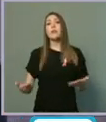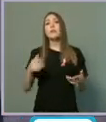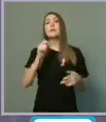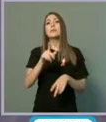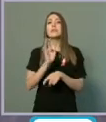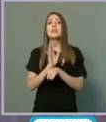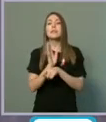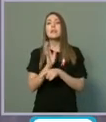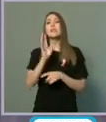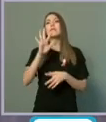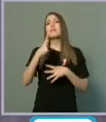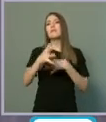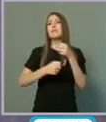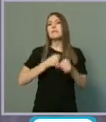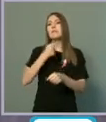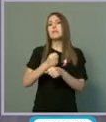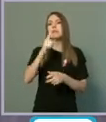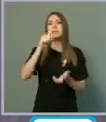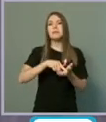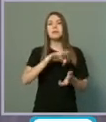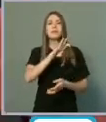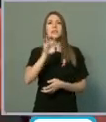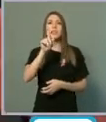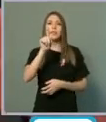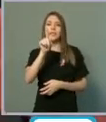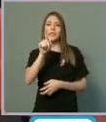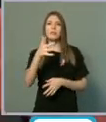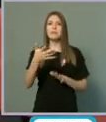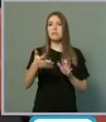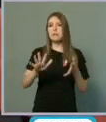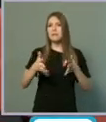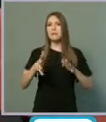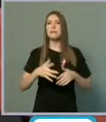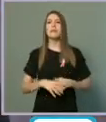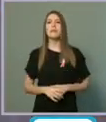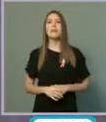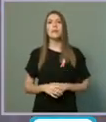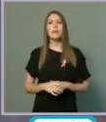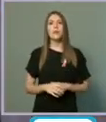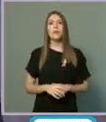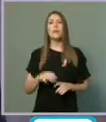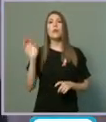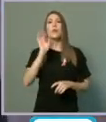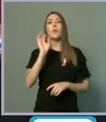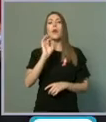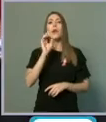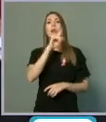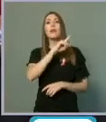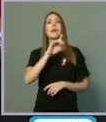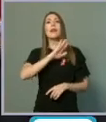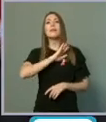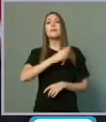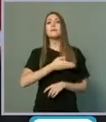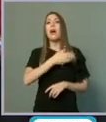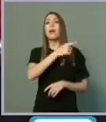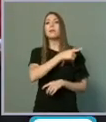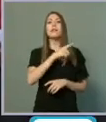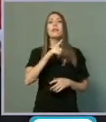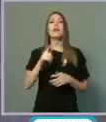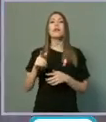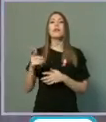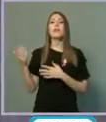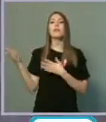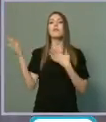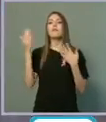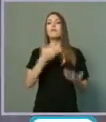cine del más auge, digamos. Pues cuando España rompe con la dictadura, después de